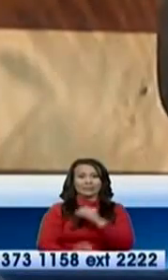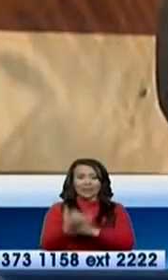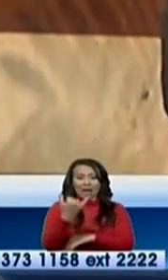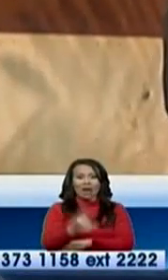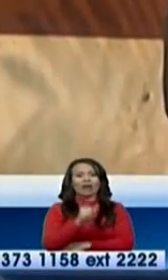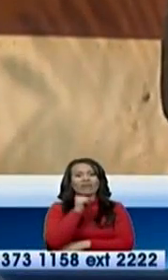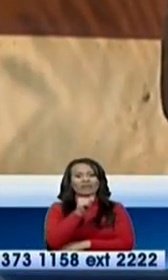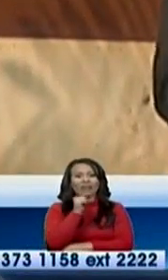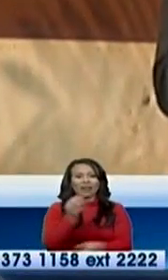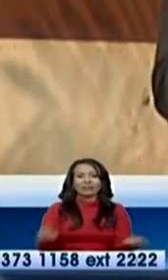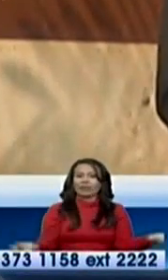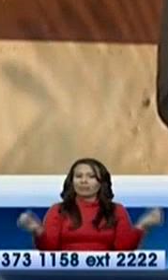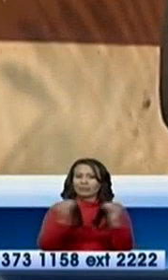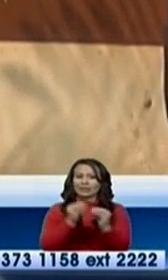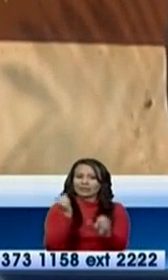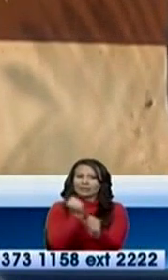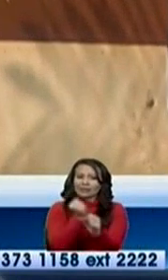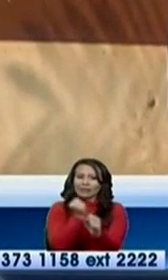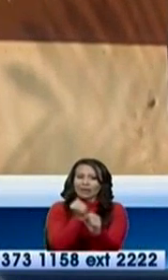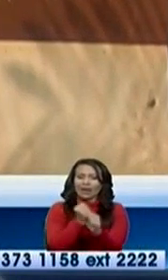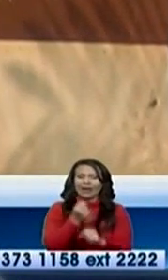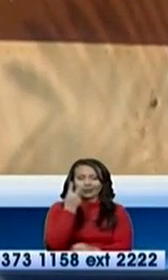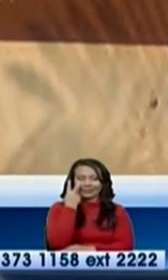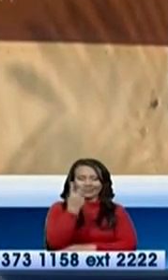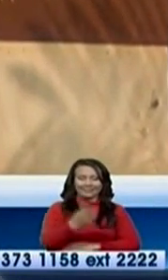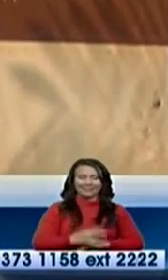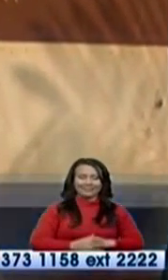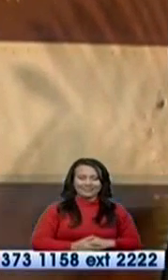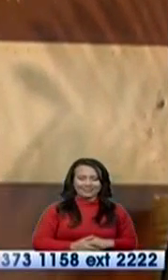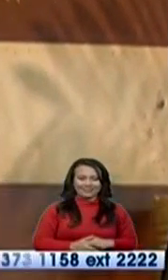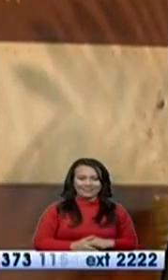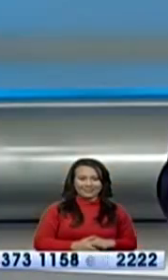mucho por hacer. Informó Jorge Escobar.